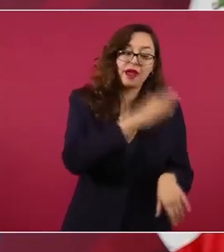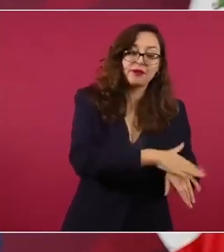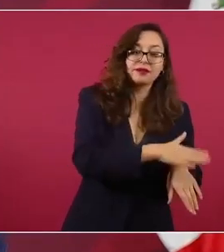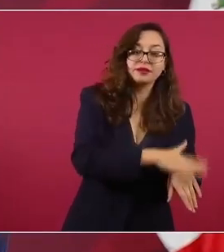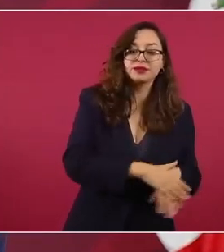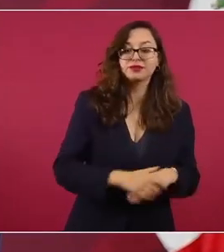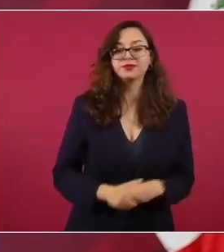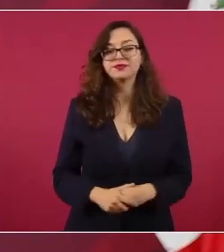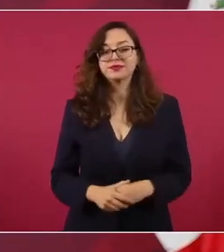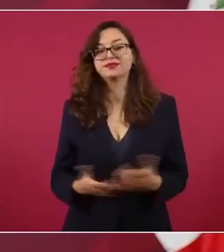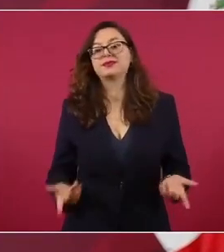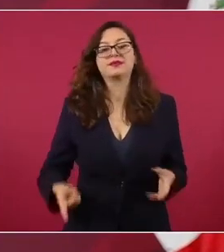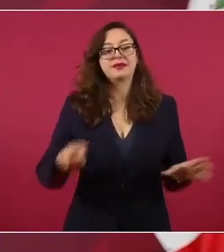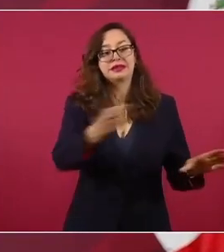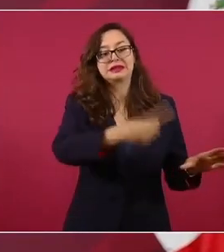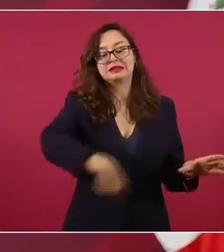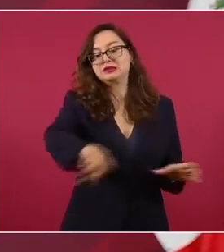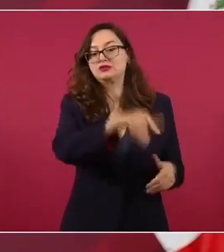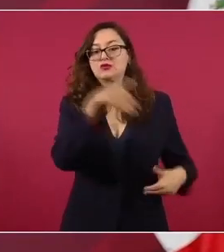porque no son fifís,